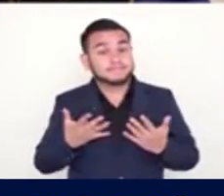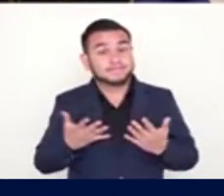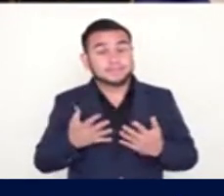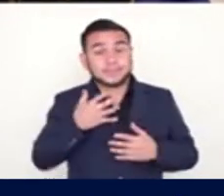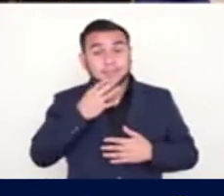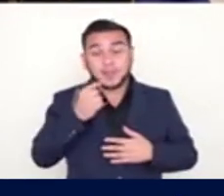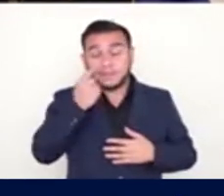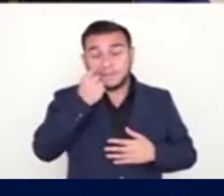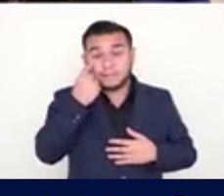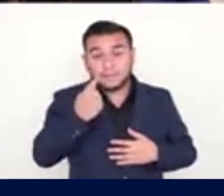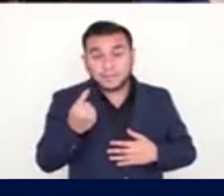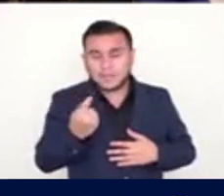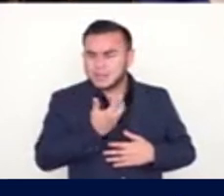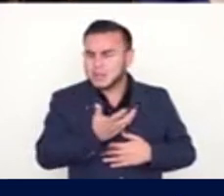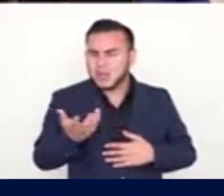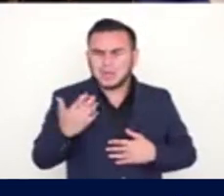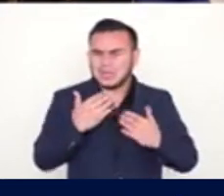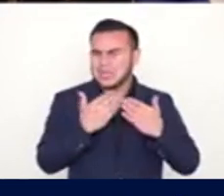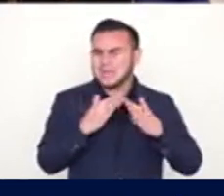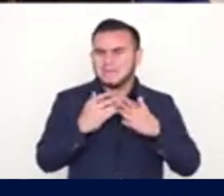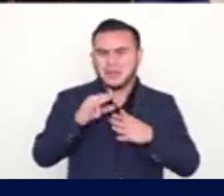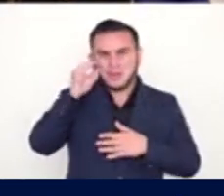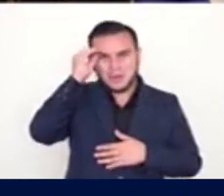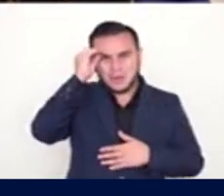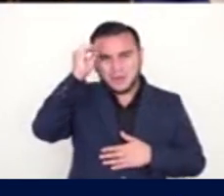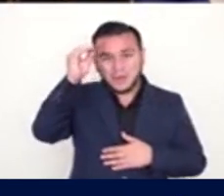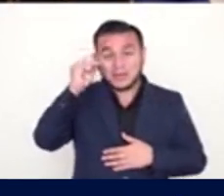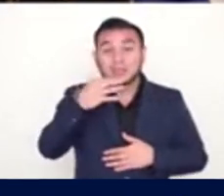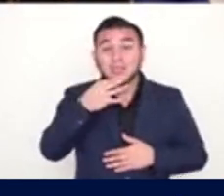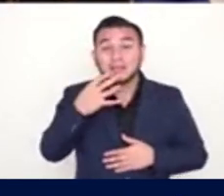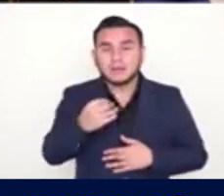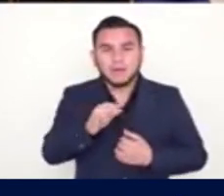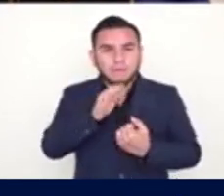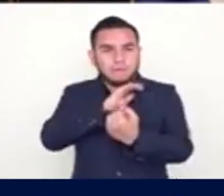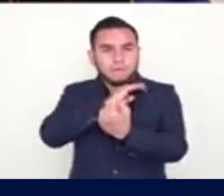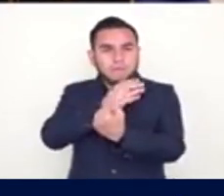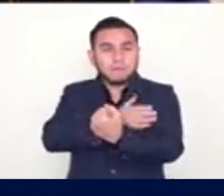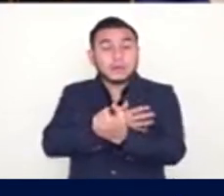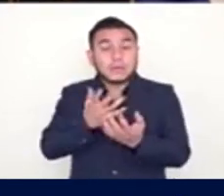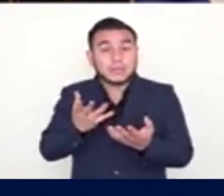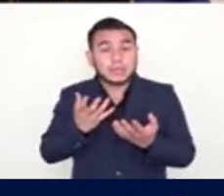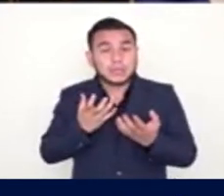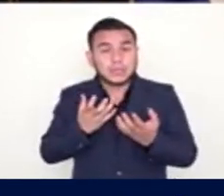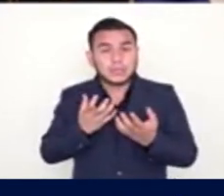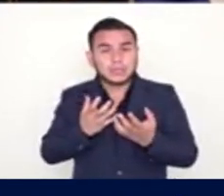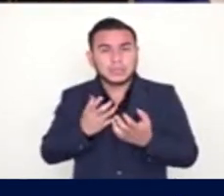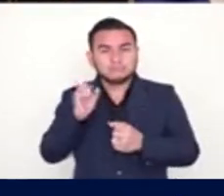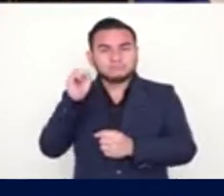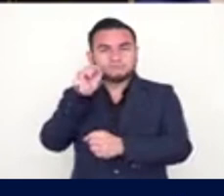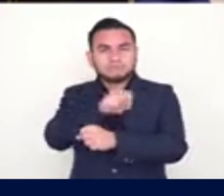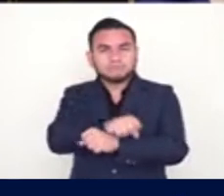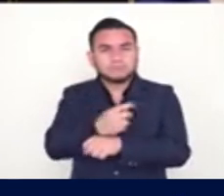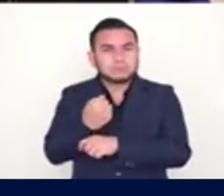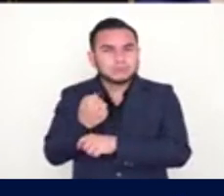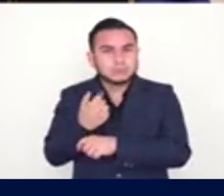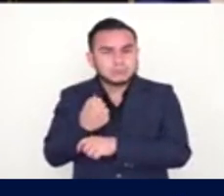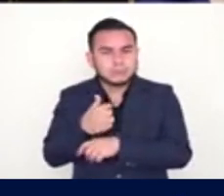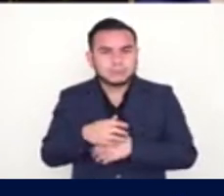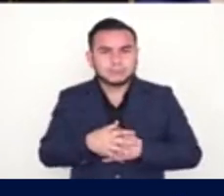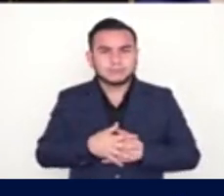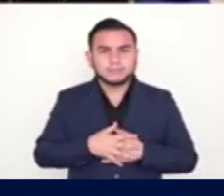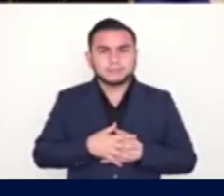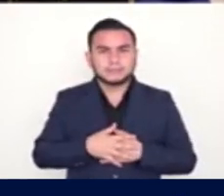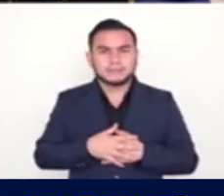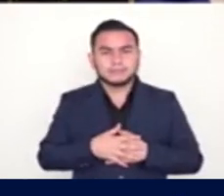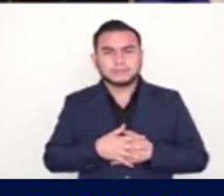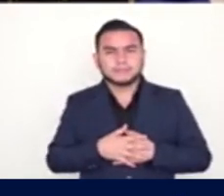pueden encontrar de un tipo o de otro tipo. Hay opiniones incluso, hay un movimiento fuerte que quiere abolir la policía. No estoy bromeando.